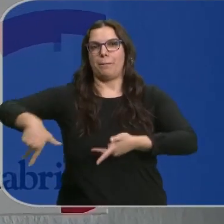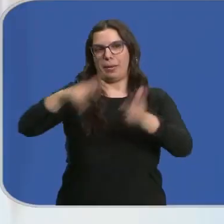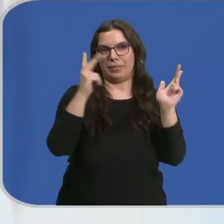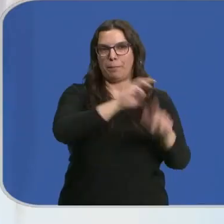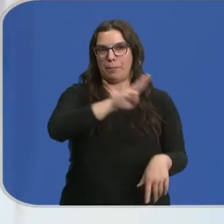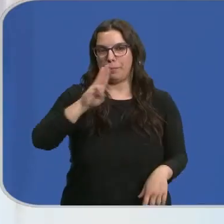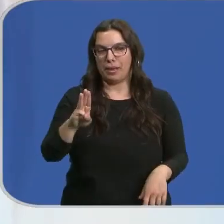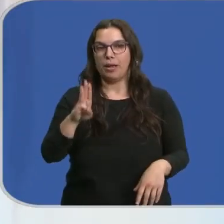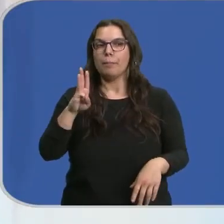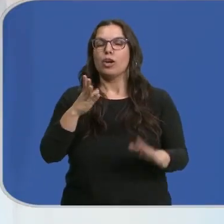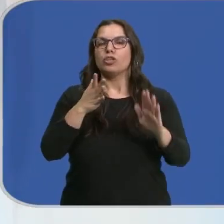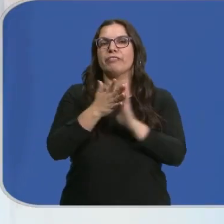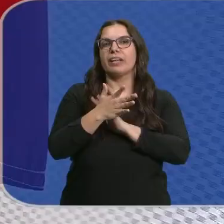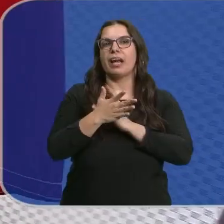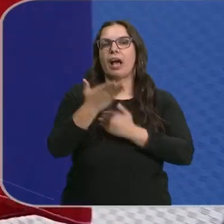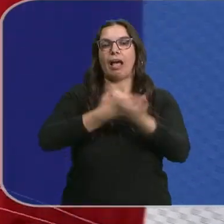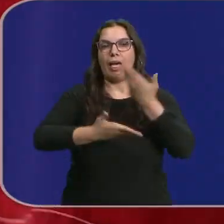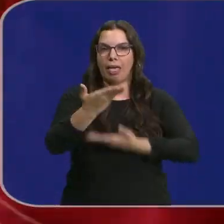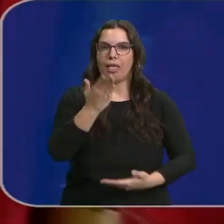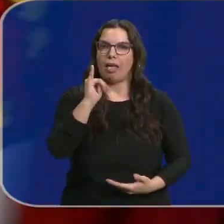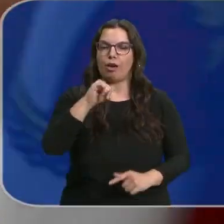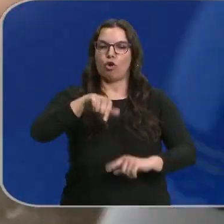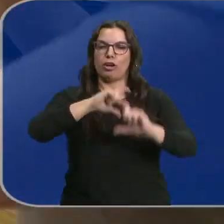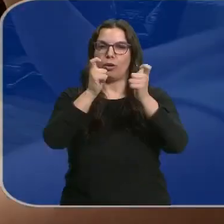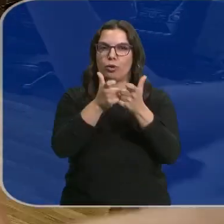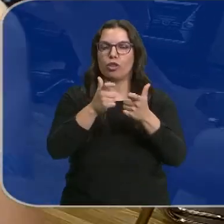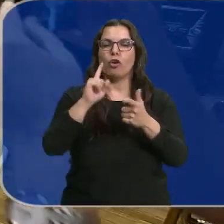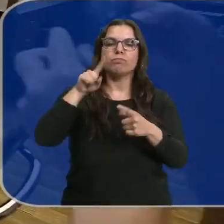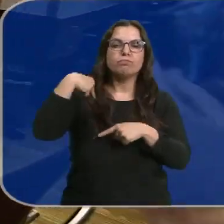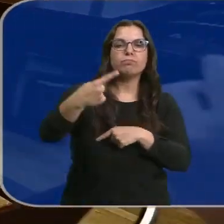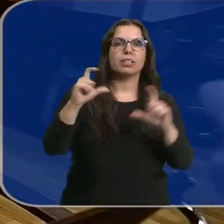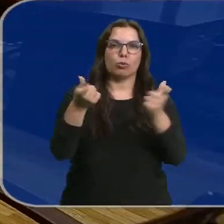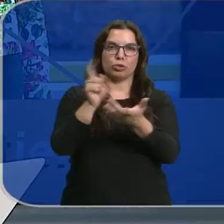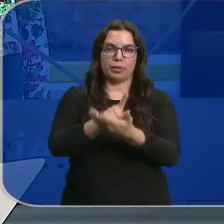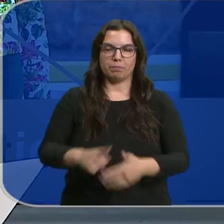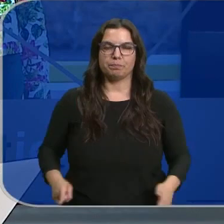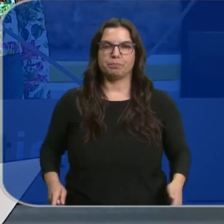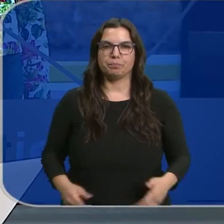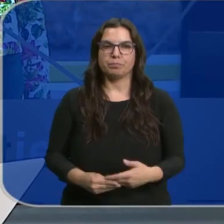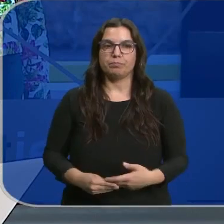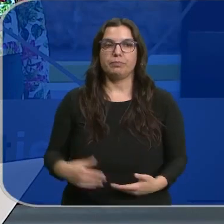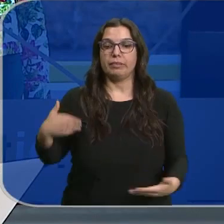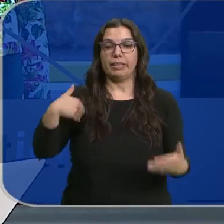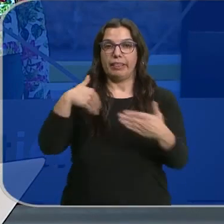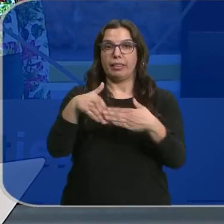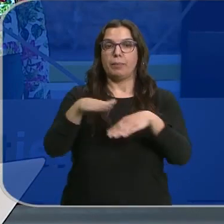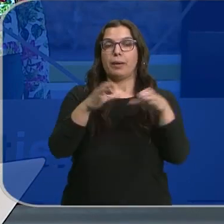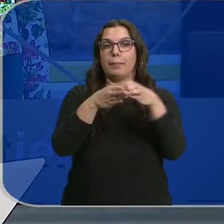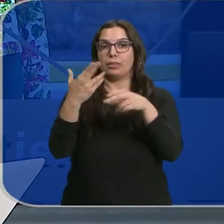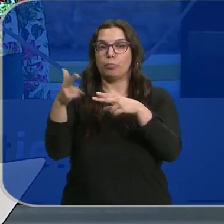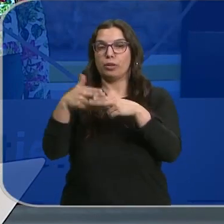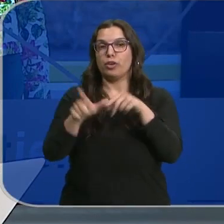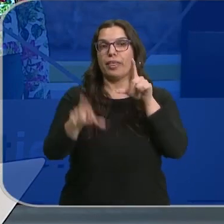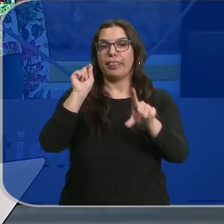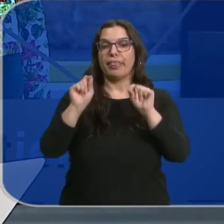Cantabria, pero no será un apoyo a cambio de nada. Hoy se han reunido y hay cita para otro encuentro. Ya queda menos para que los partidos decidan